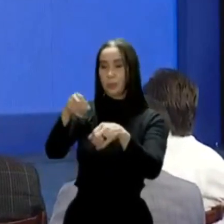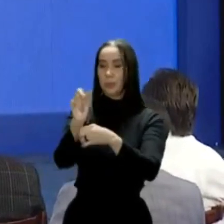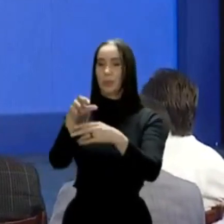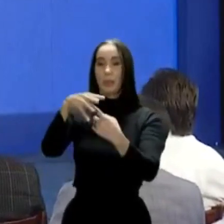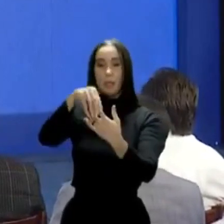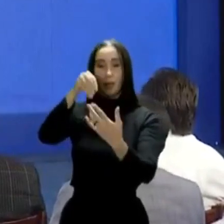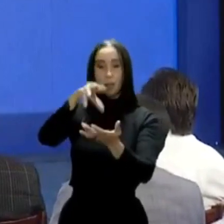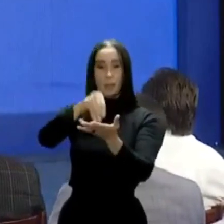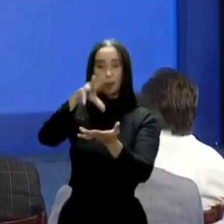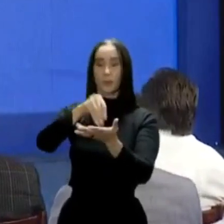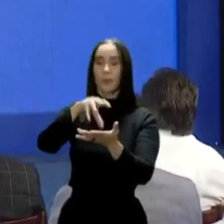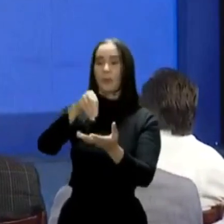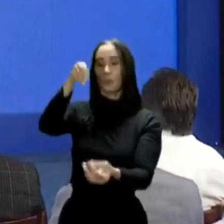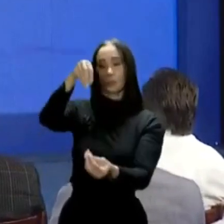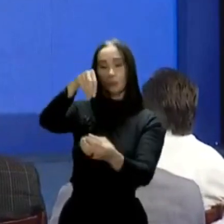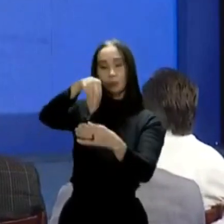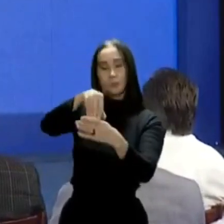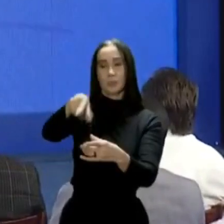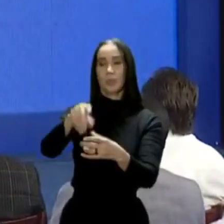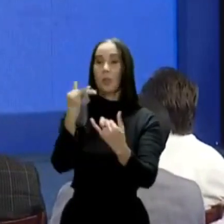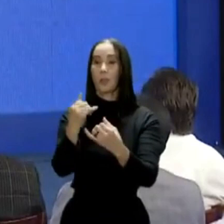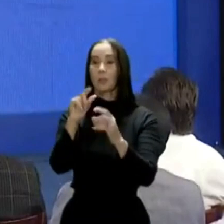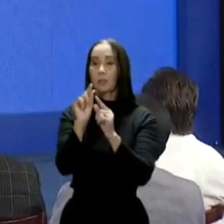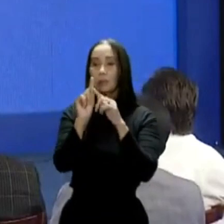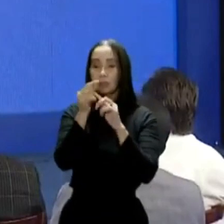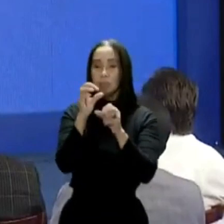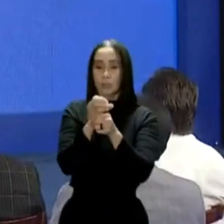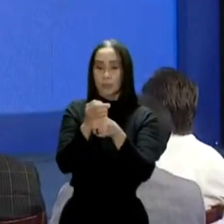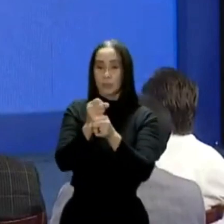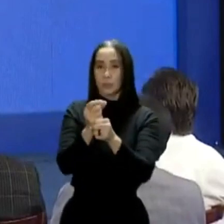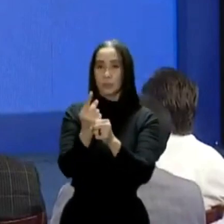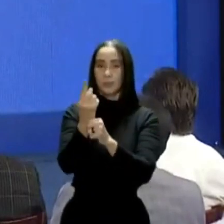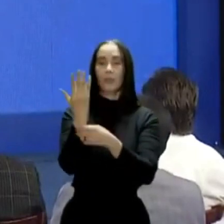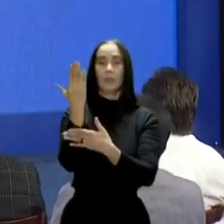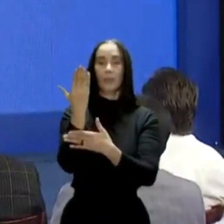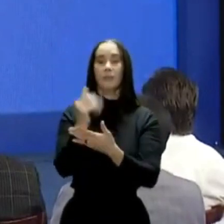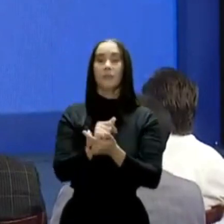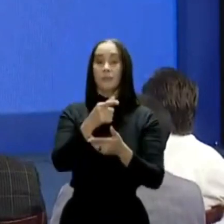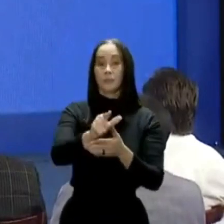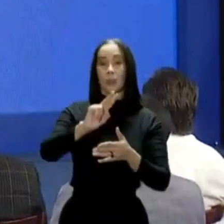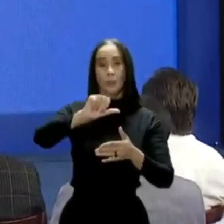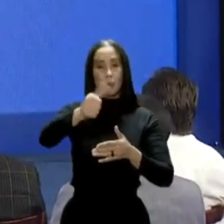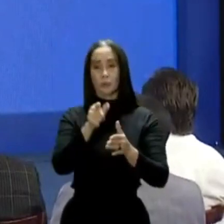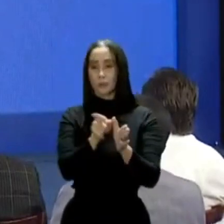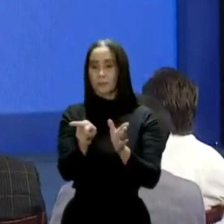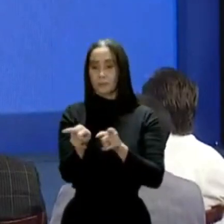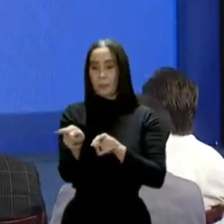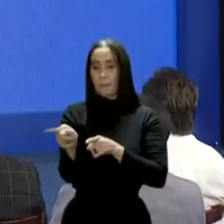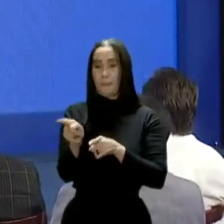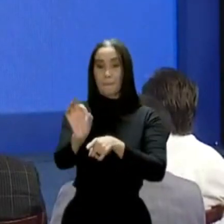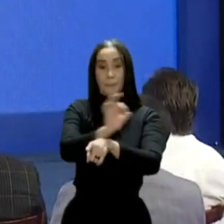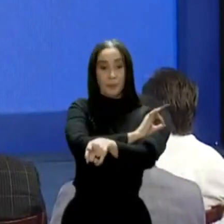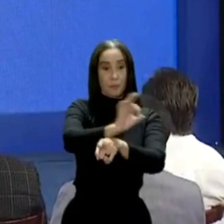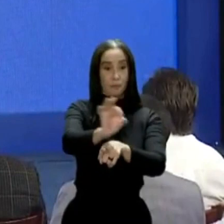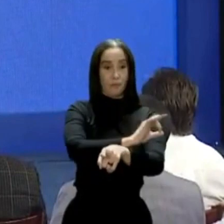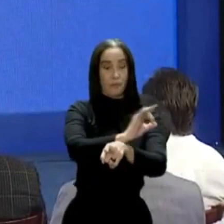arroz principalmente, y ahora mismo están en plena producción. Todos estos canales secundarios, esta es la línea